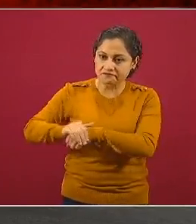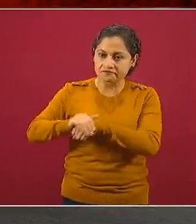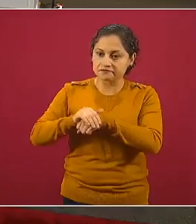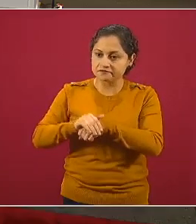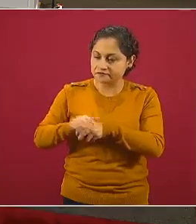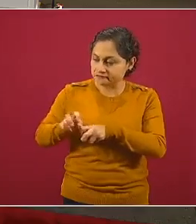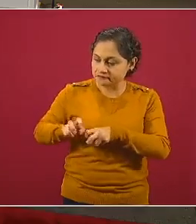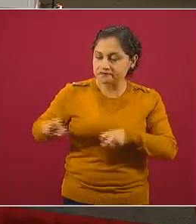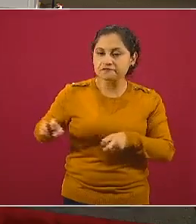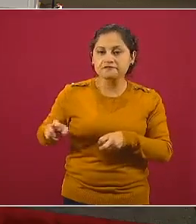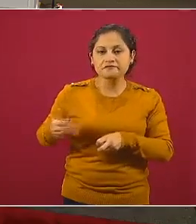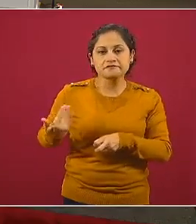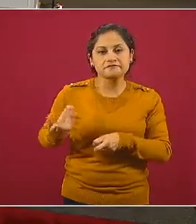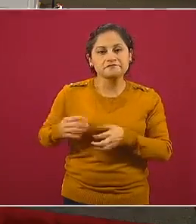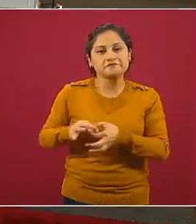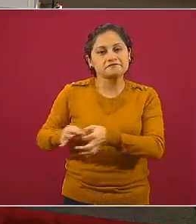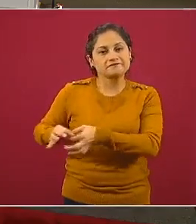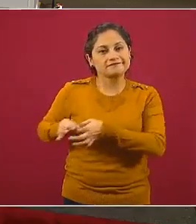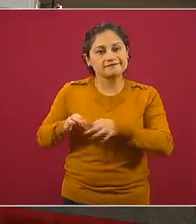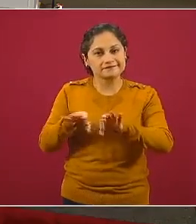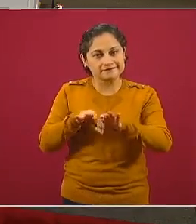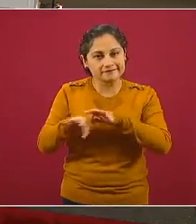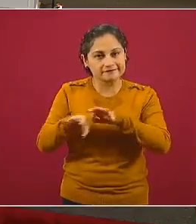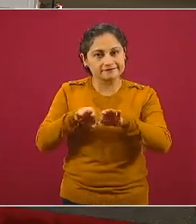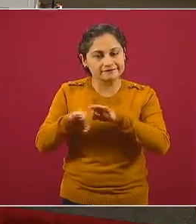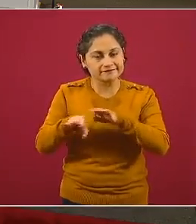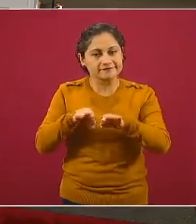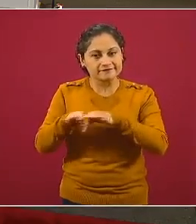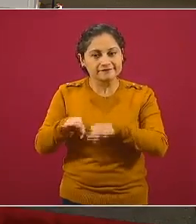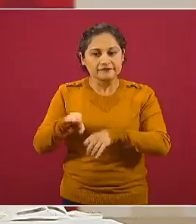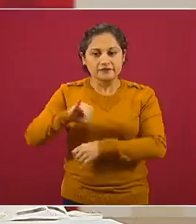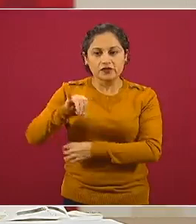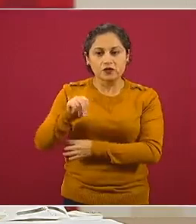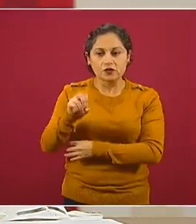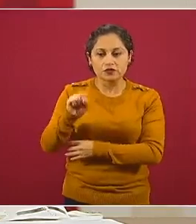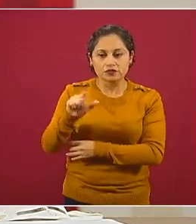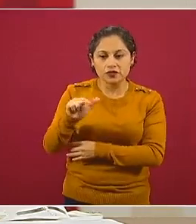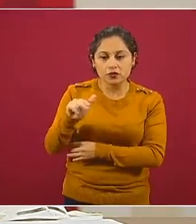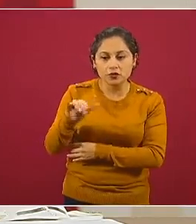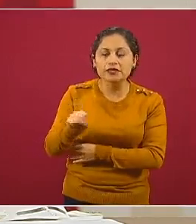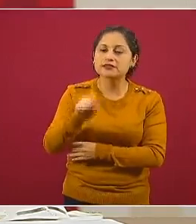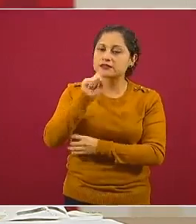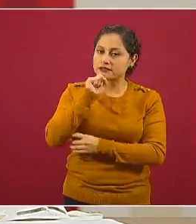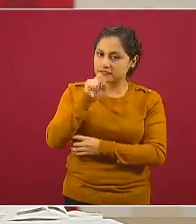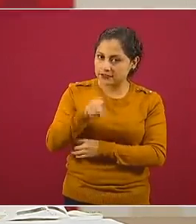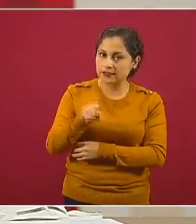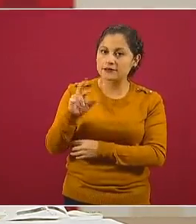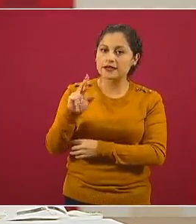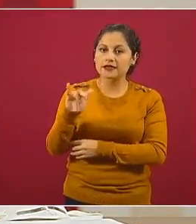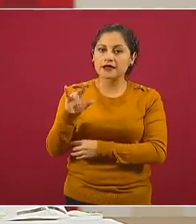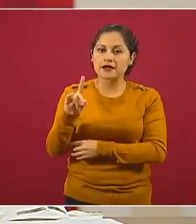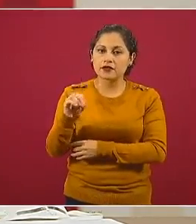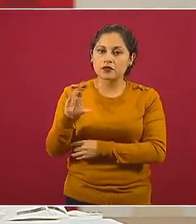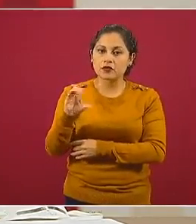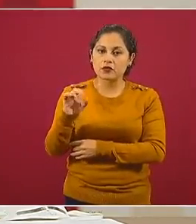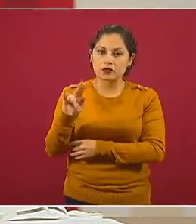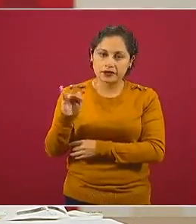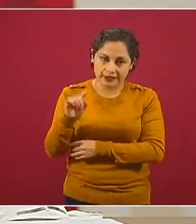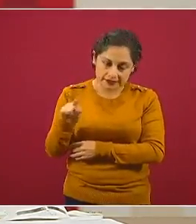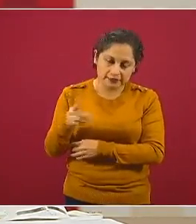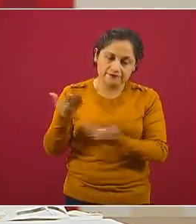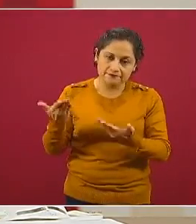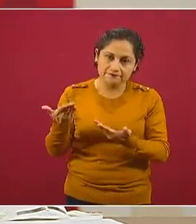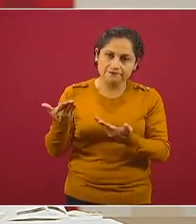trabajando recientemente en forma muy intensa, José Luis Alomía, y también a Ricardo Cortés, a todos